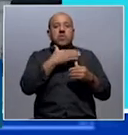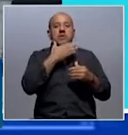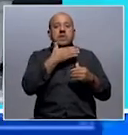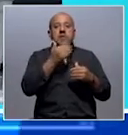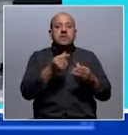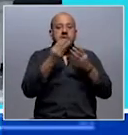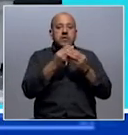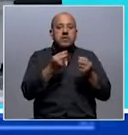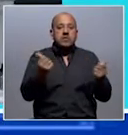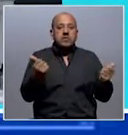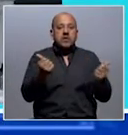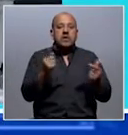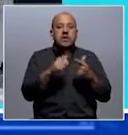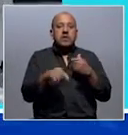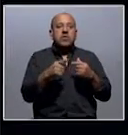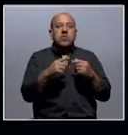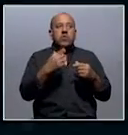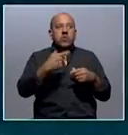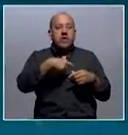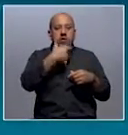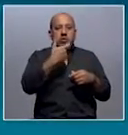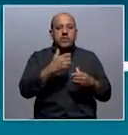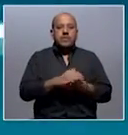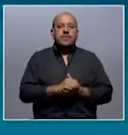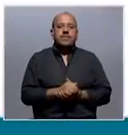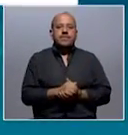en forma de energía de calor